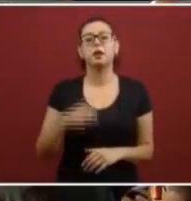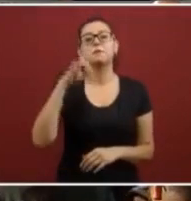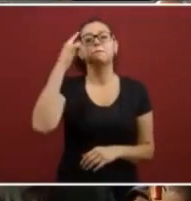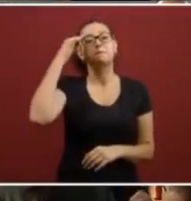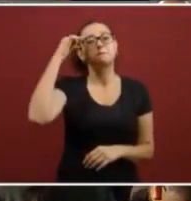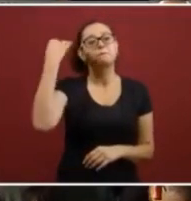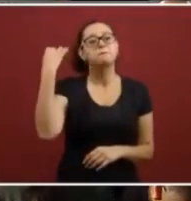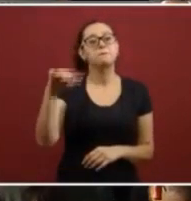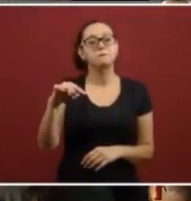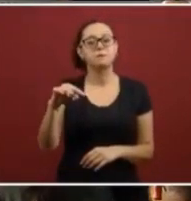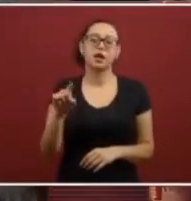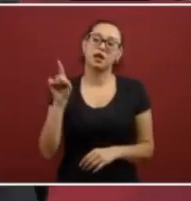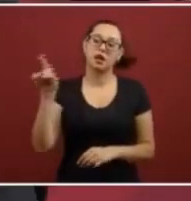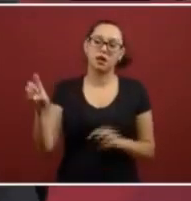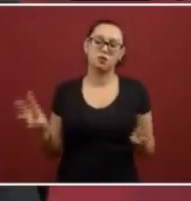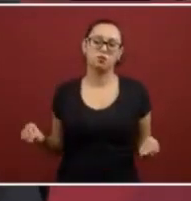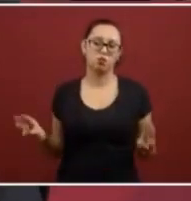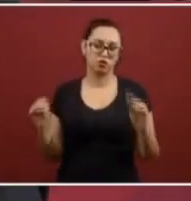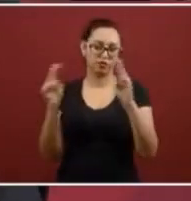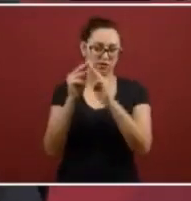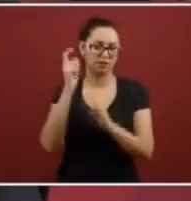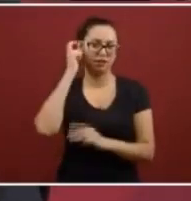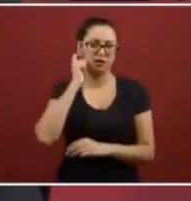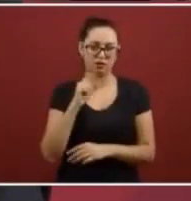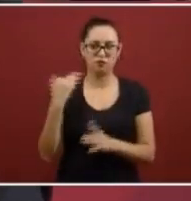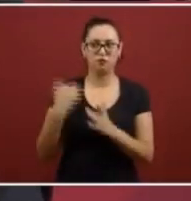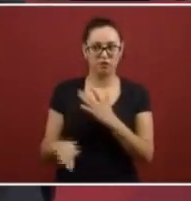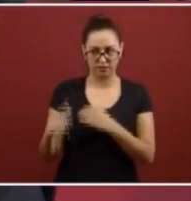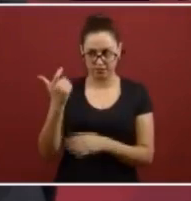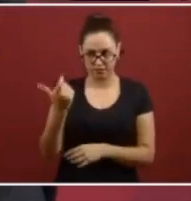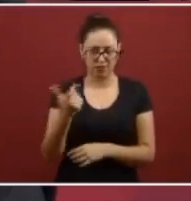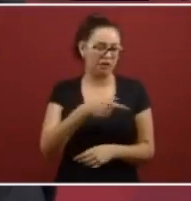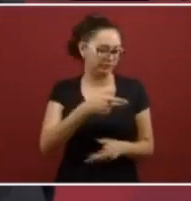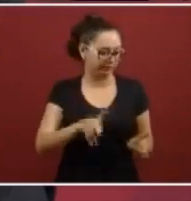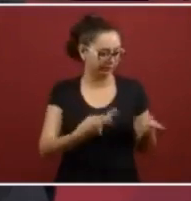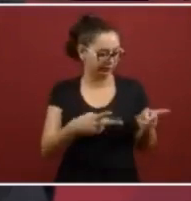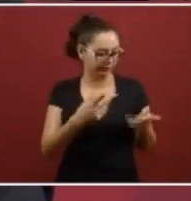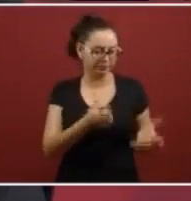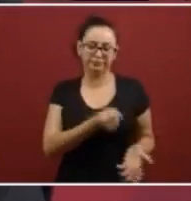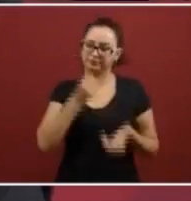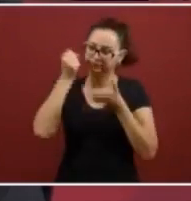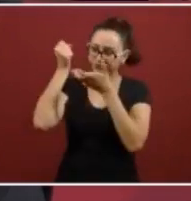municipios marginados en las montañas de Guerrero. Entonces, como ustedes pueden observar,